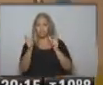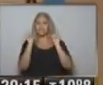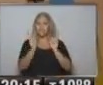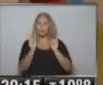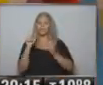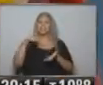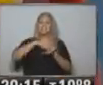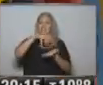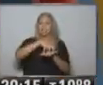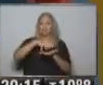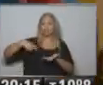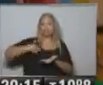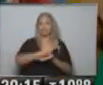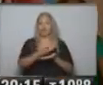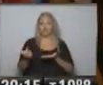centro social de